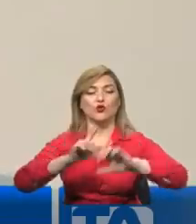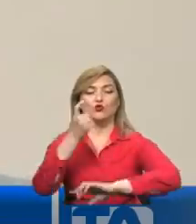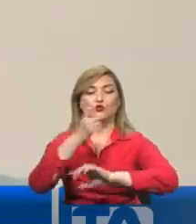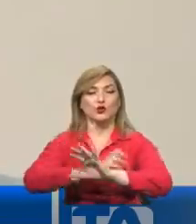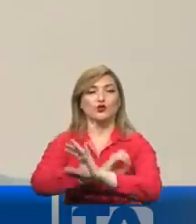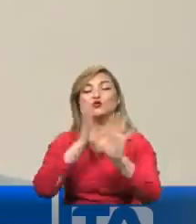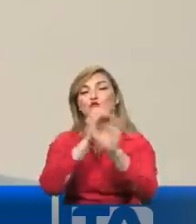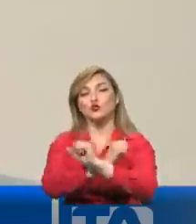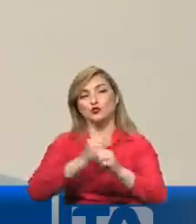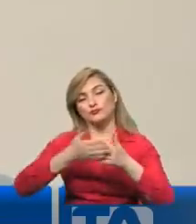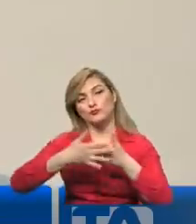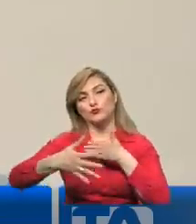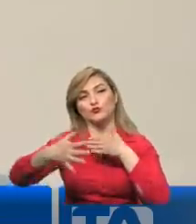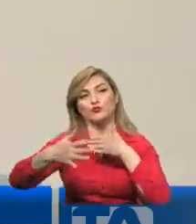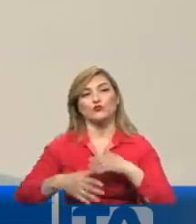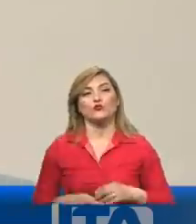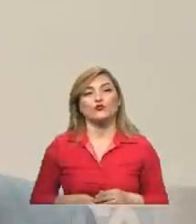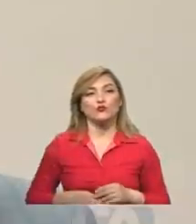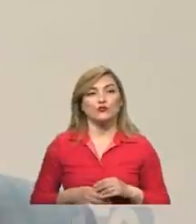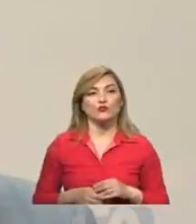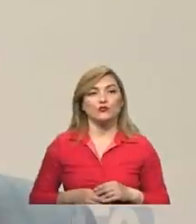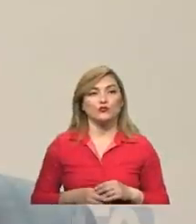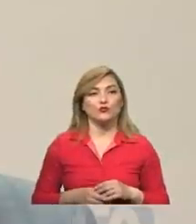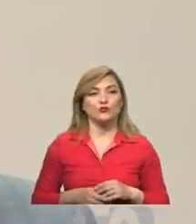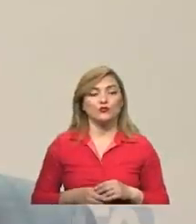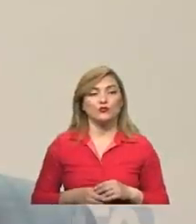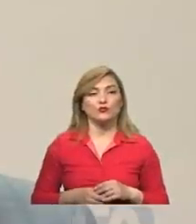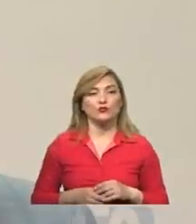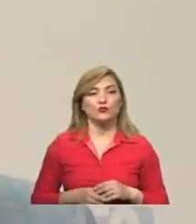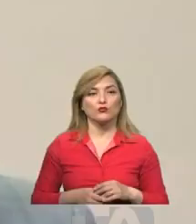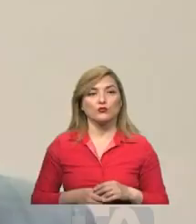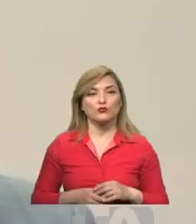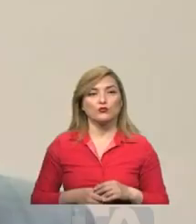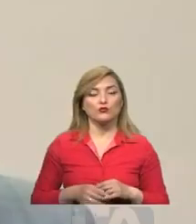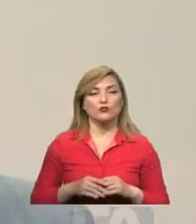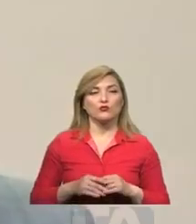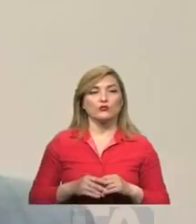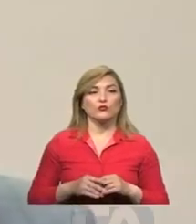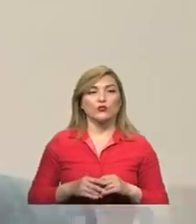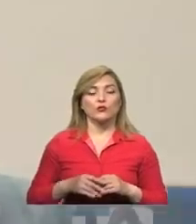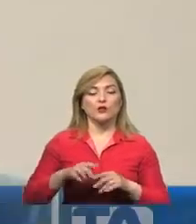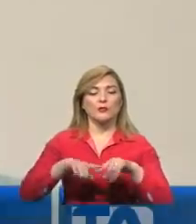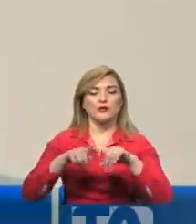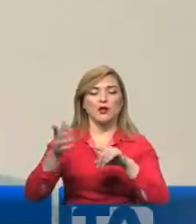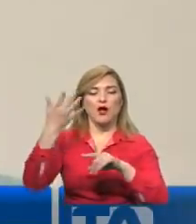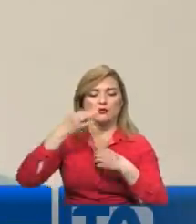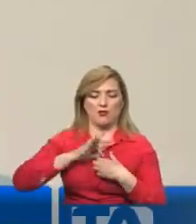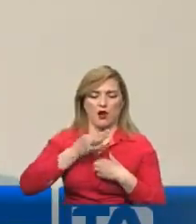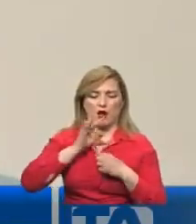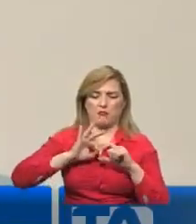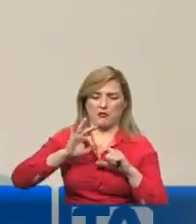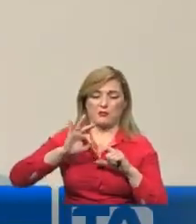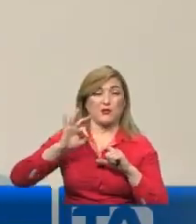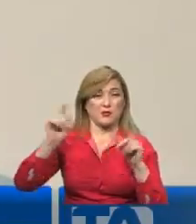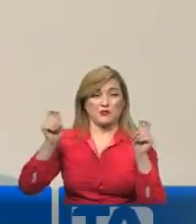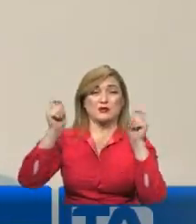la noche en adelante. También dependió de la gran cantidad de contactos que tuvimos posterior a